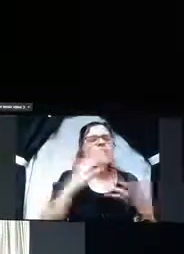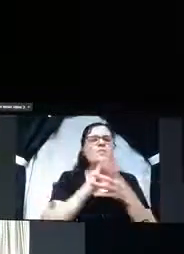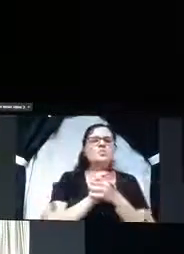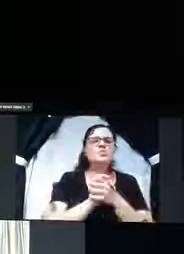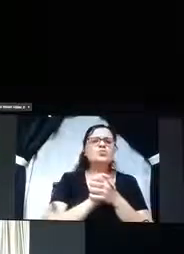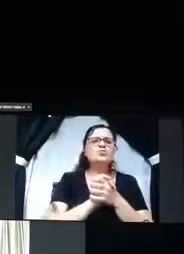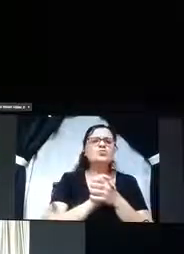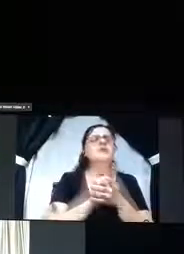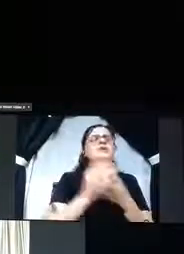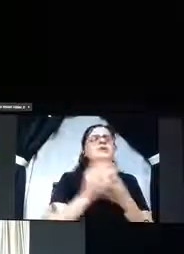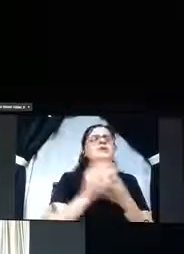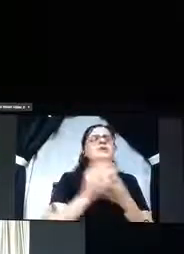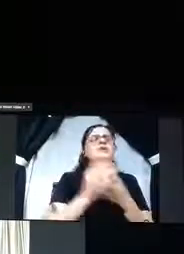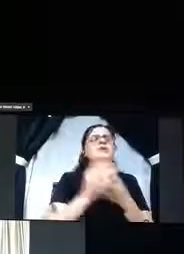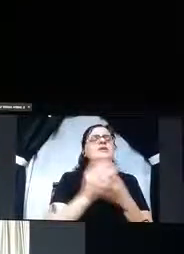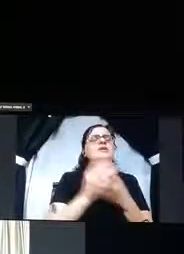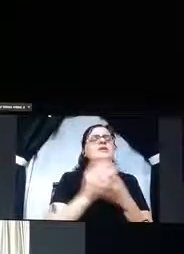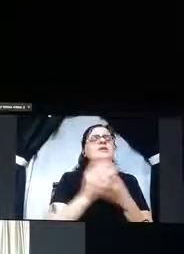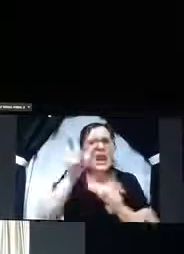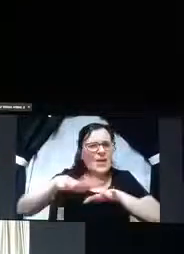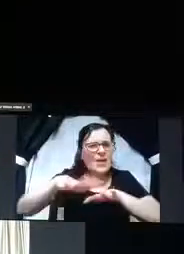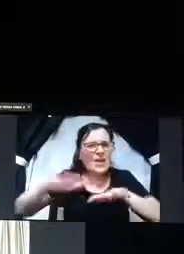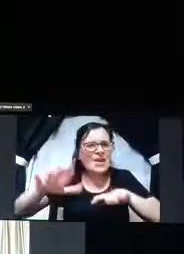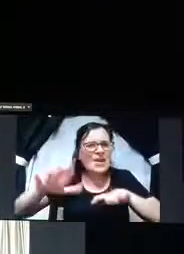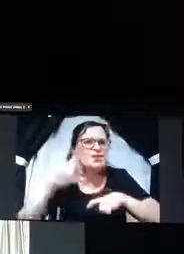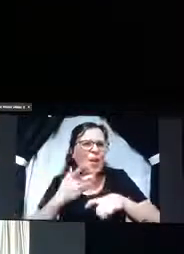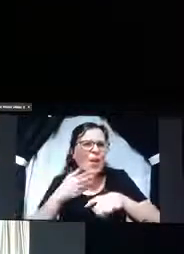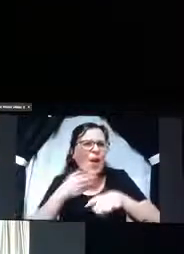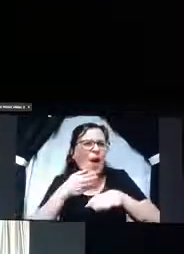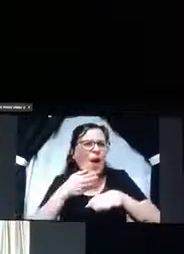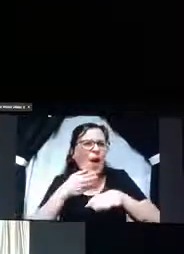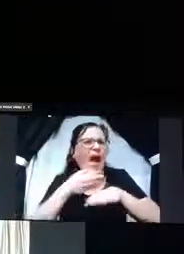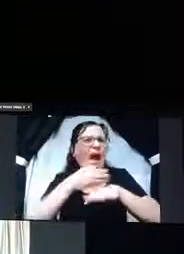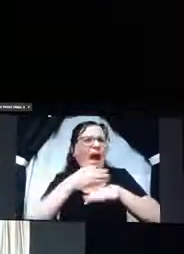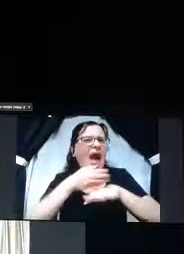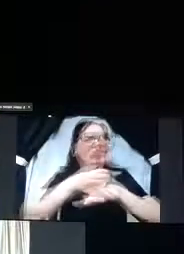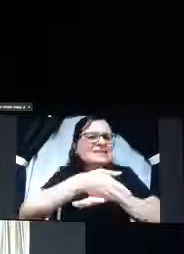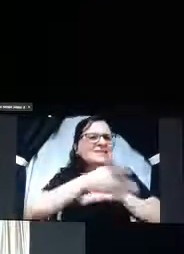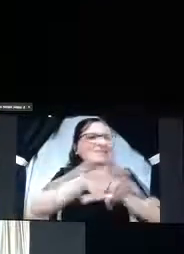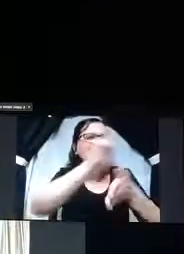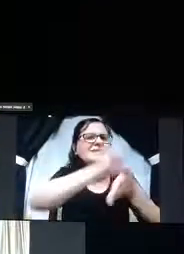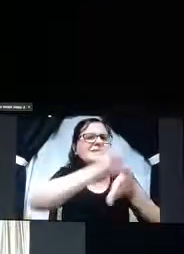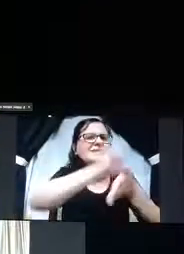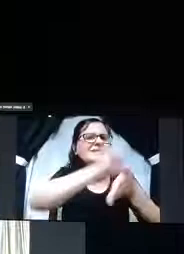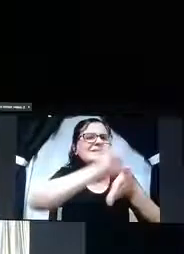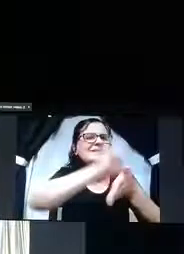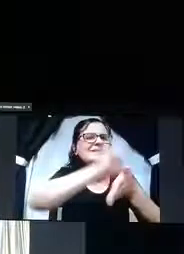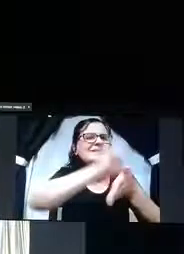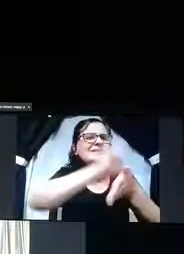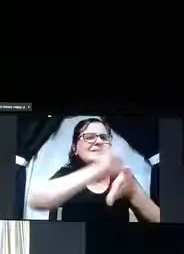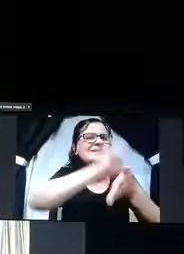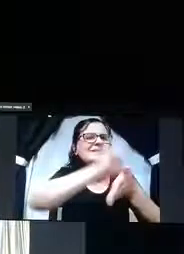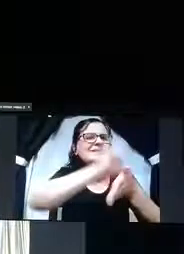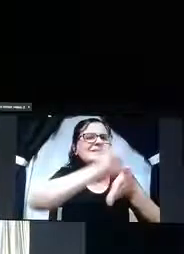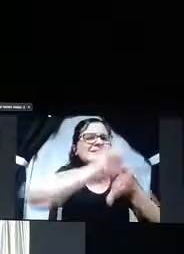no acceden? Y la pregunta es, nosotros, ¿estamos dando la